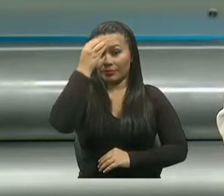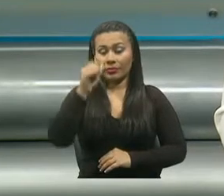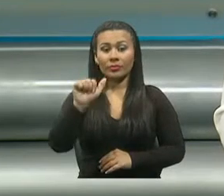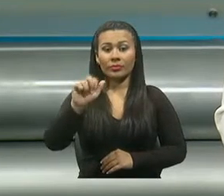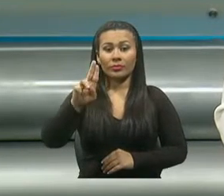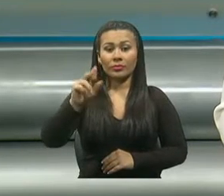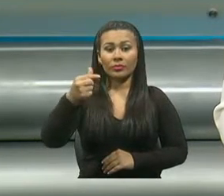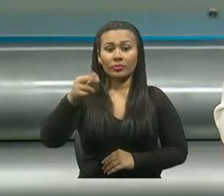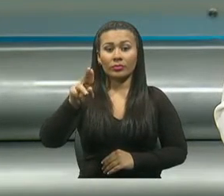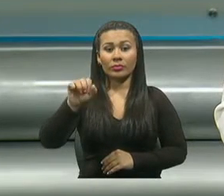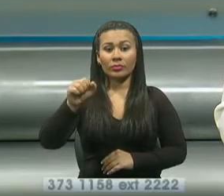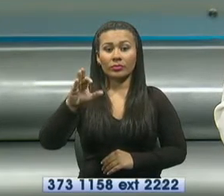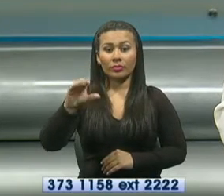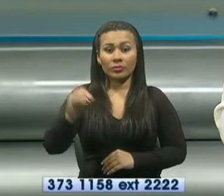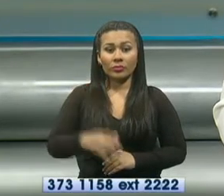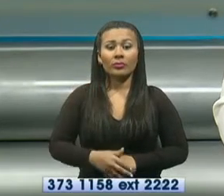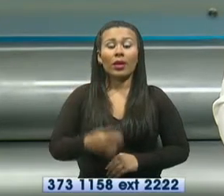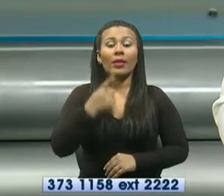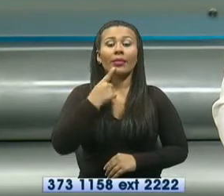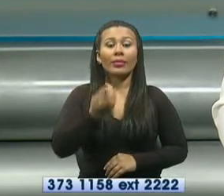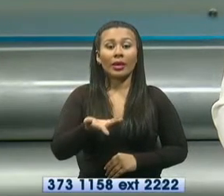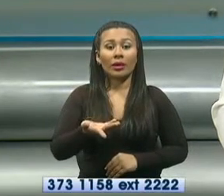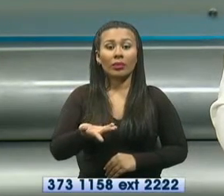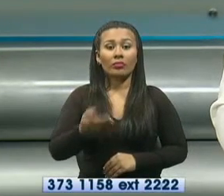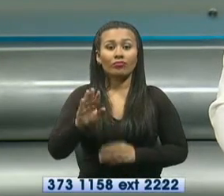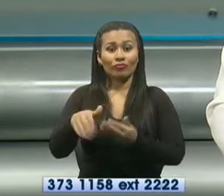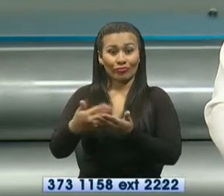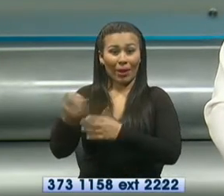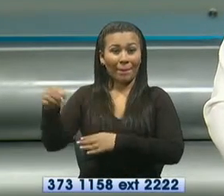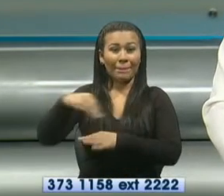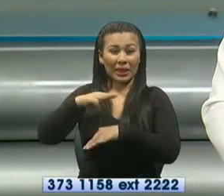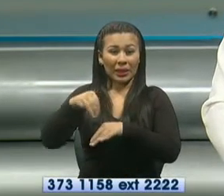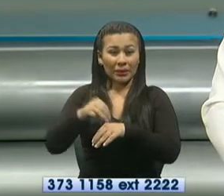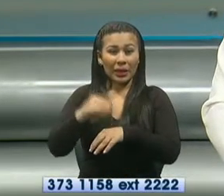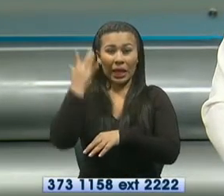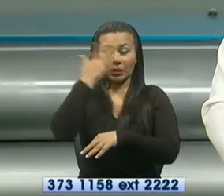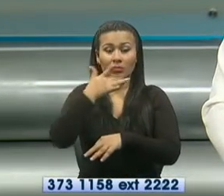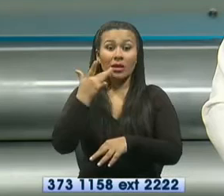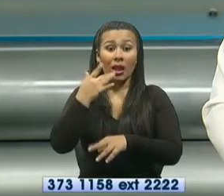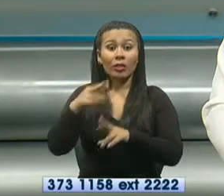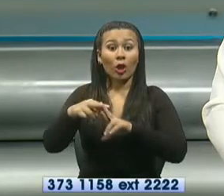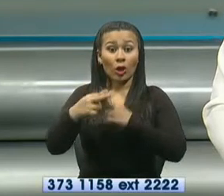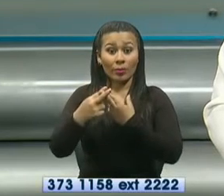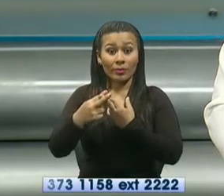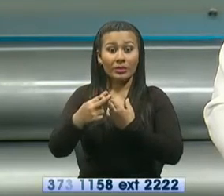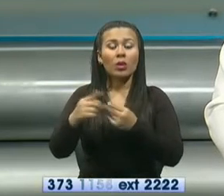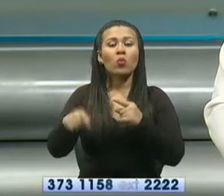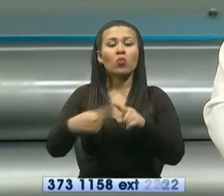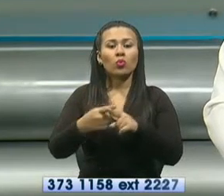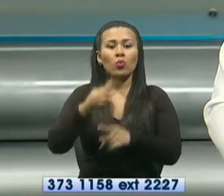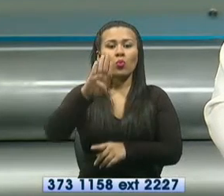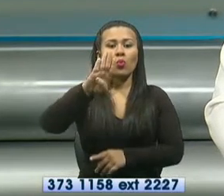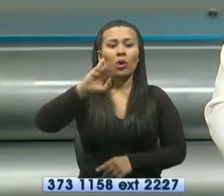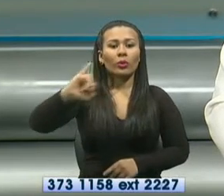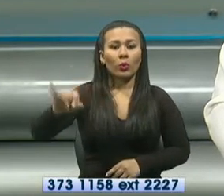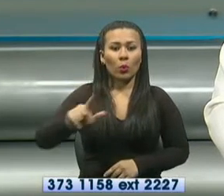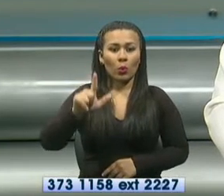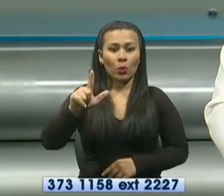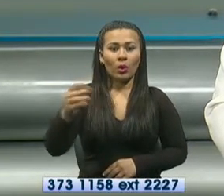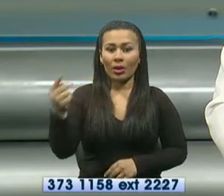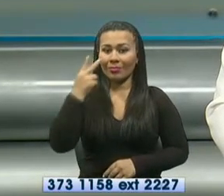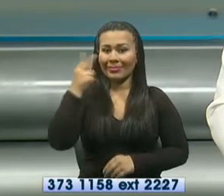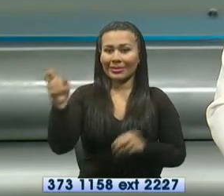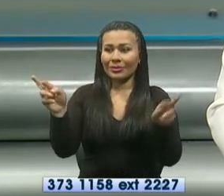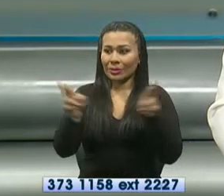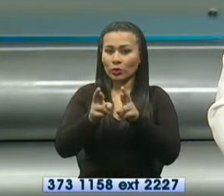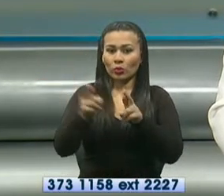Espinosa, aseguró que las clases en las zonas afectadas por el terremoto comenzarán el próximo 4 de julio. Enseguida un extracto